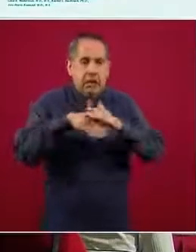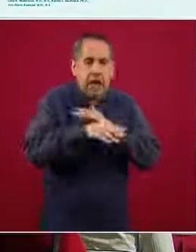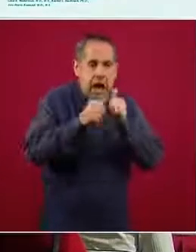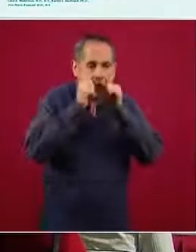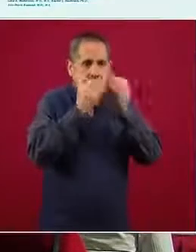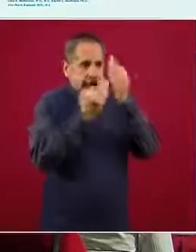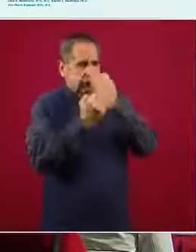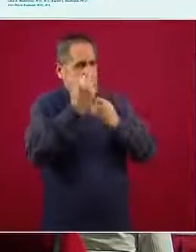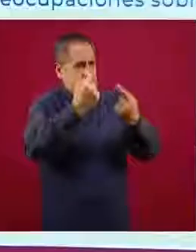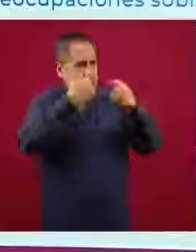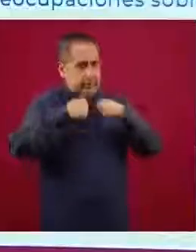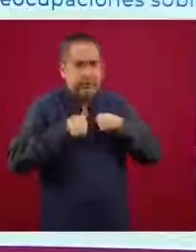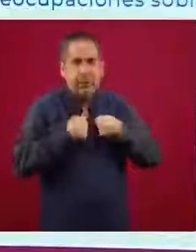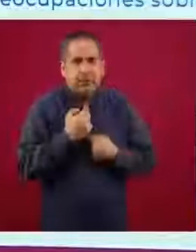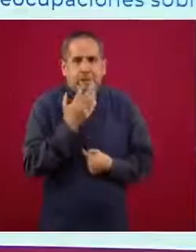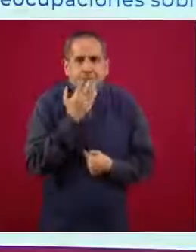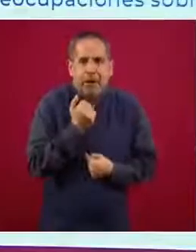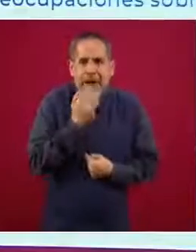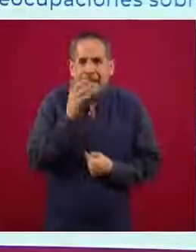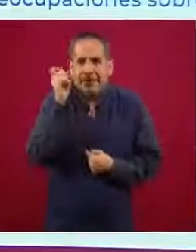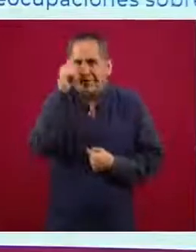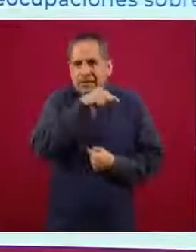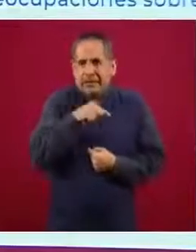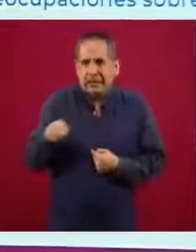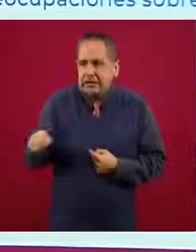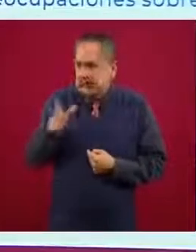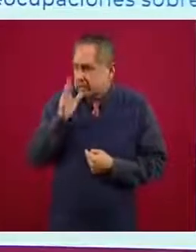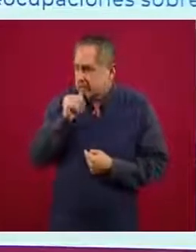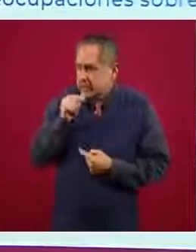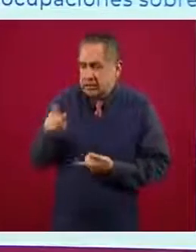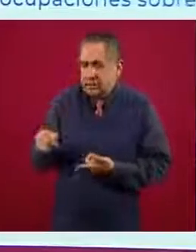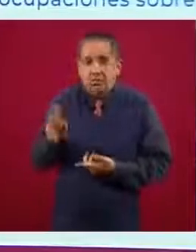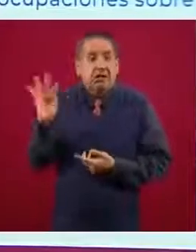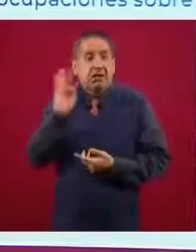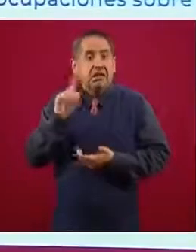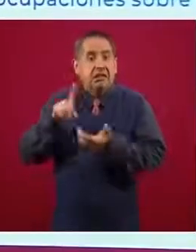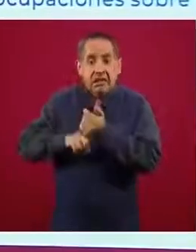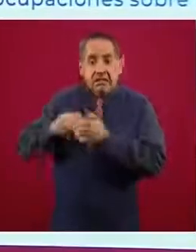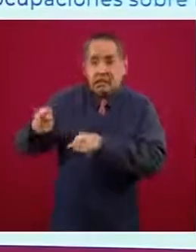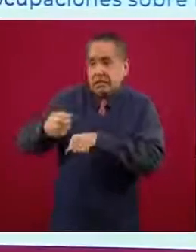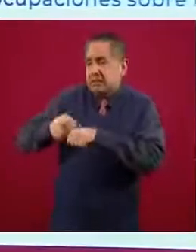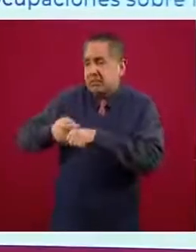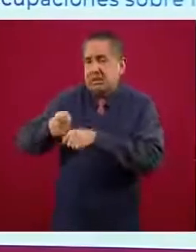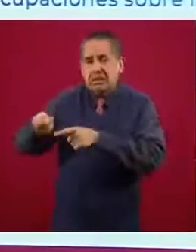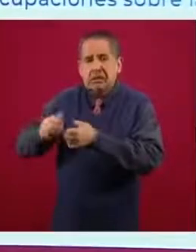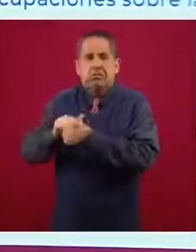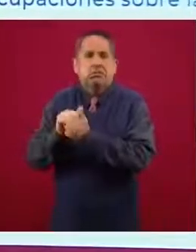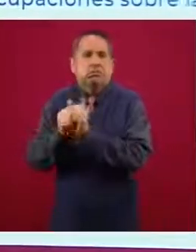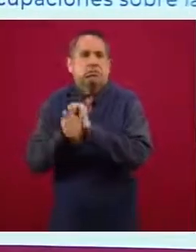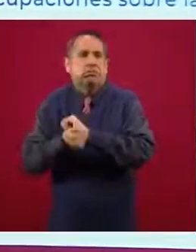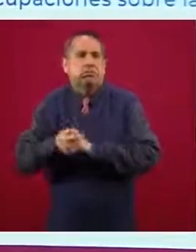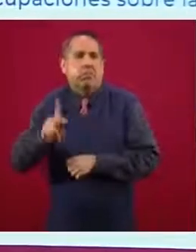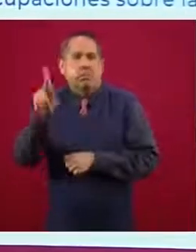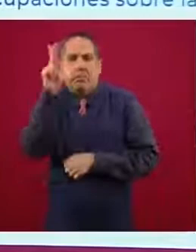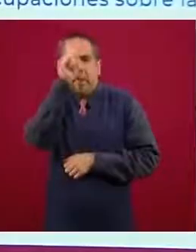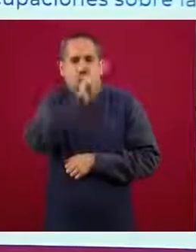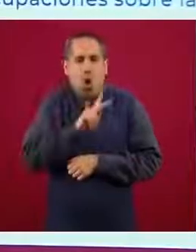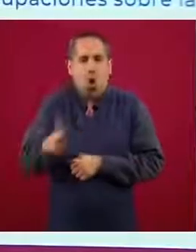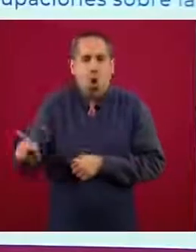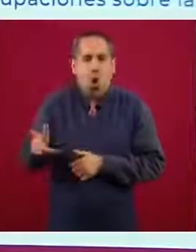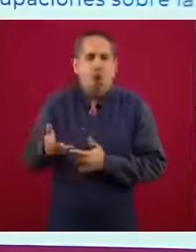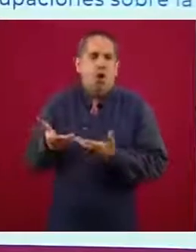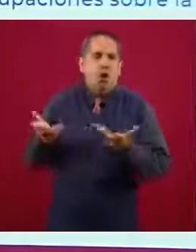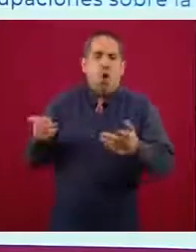atención médica en esta situación, y puede hacer que las patologías que hay de base empeoren o que haga que